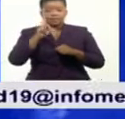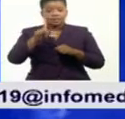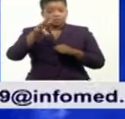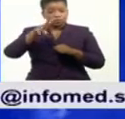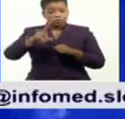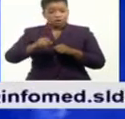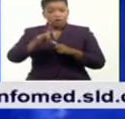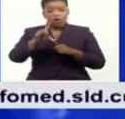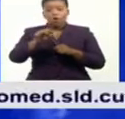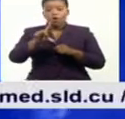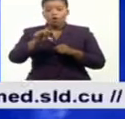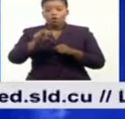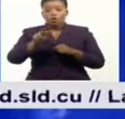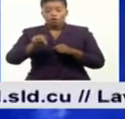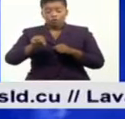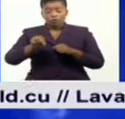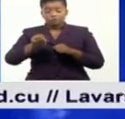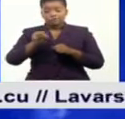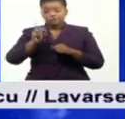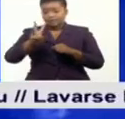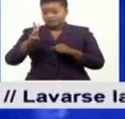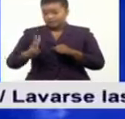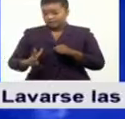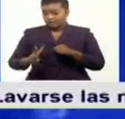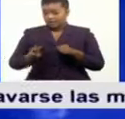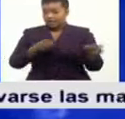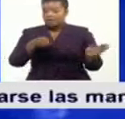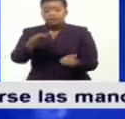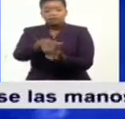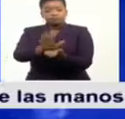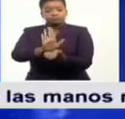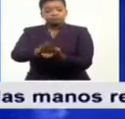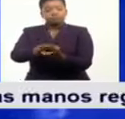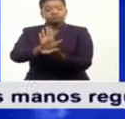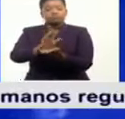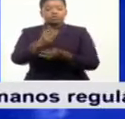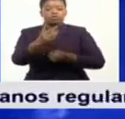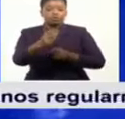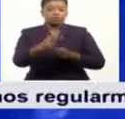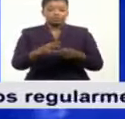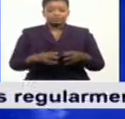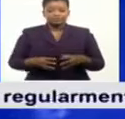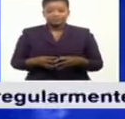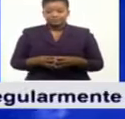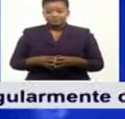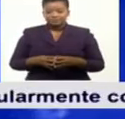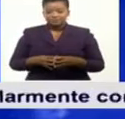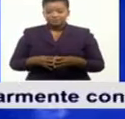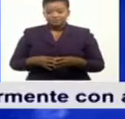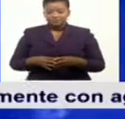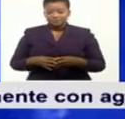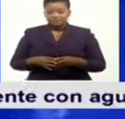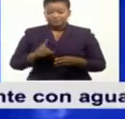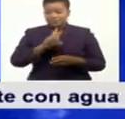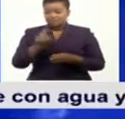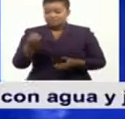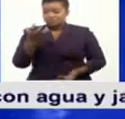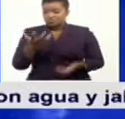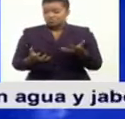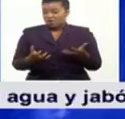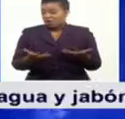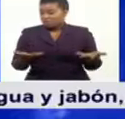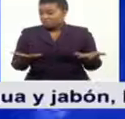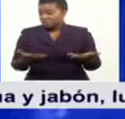cada uno, y la Ciénaga de Zapata con 2 casos autóctonos ayer. Cienfuegos vuelve